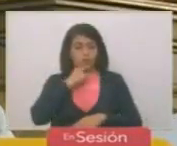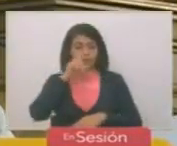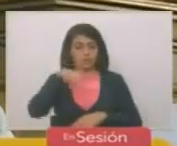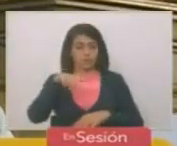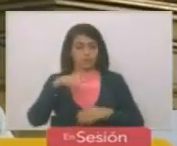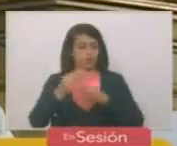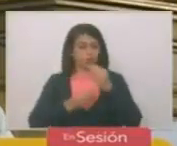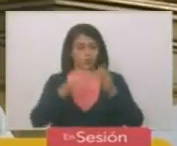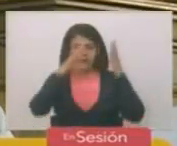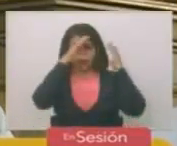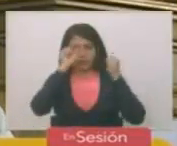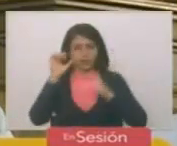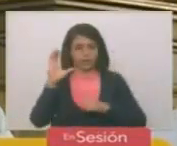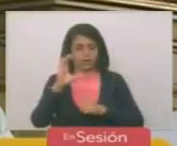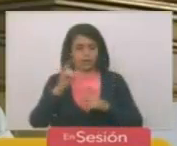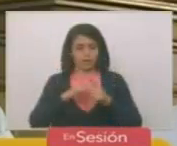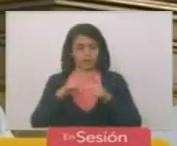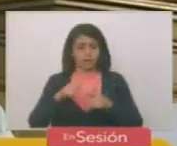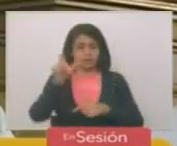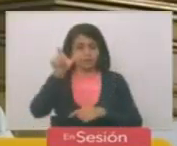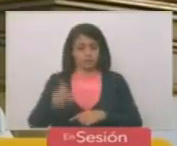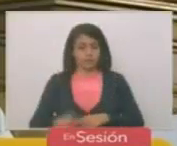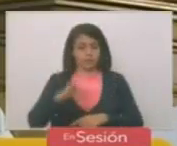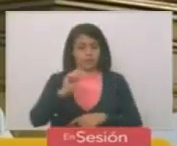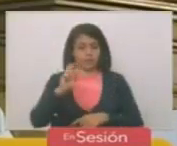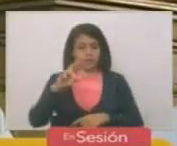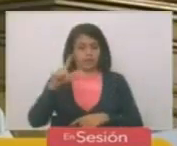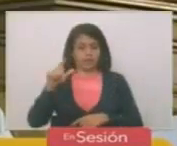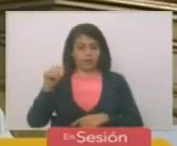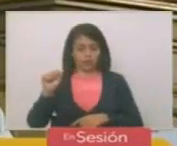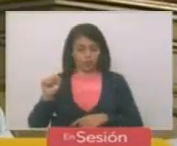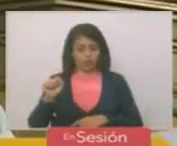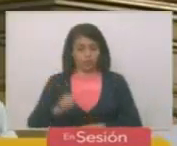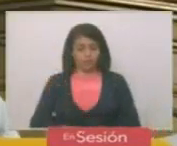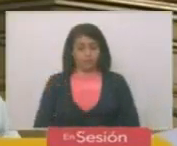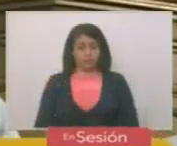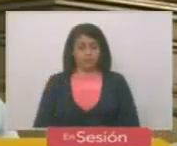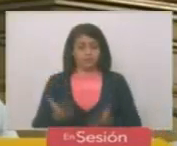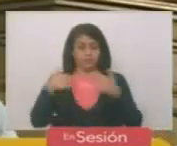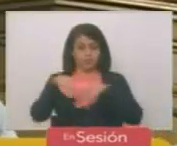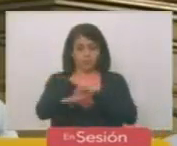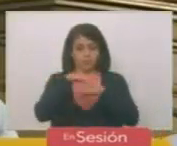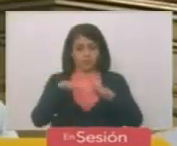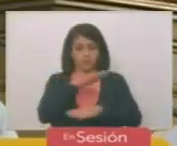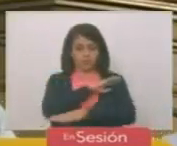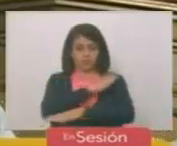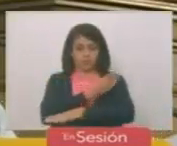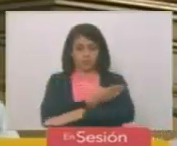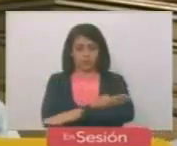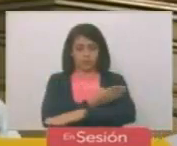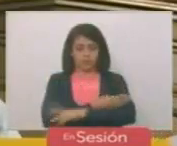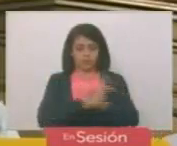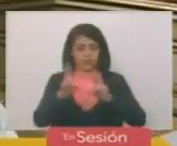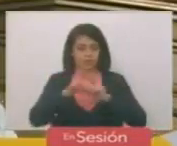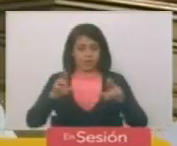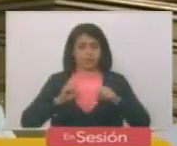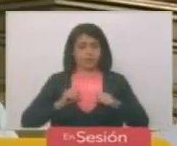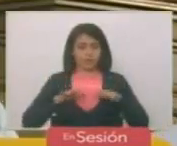de su embajada en Caracas, al ciudadano Carlos Rafael Faría Tortosa, Ministro del Poder Popular para